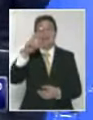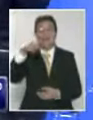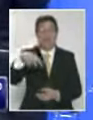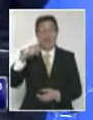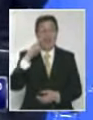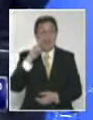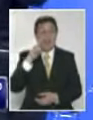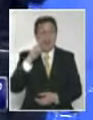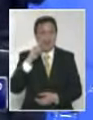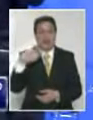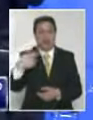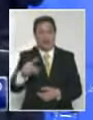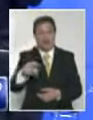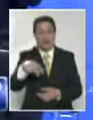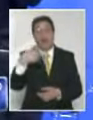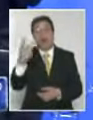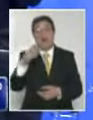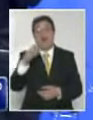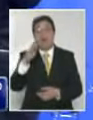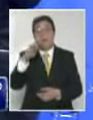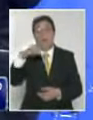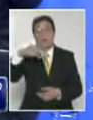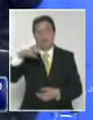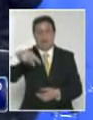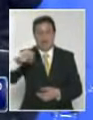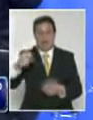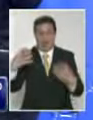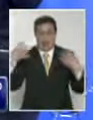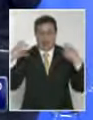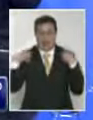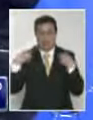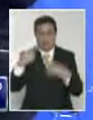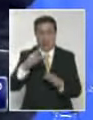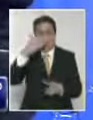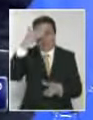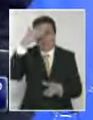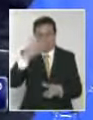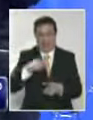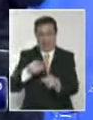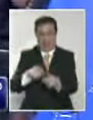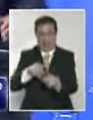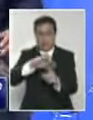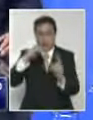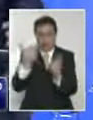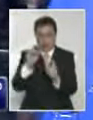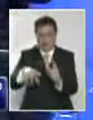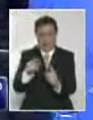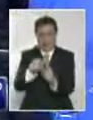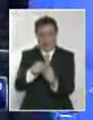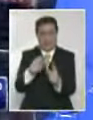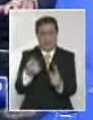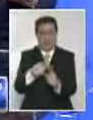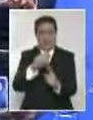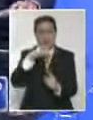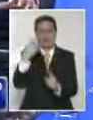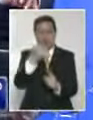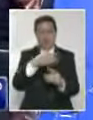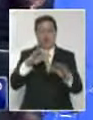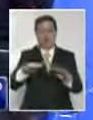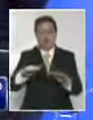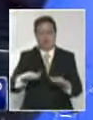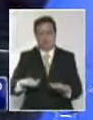general Odalés Mena, y ya las cosas se sabían, o sea, por lo menos él estaba en antecedente de lo que estaba pasando, y ahí las cosas disminuyeron